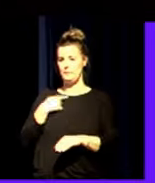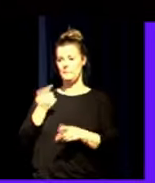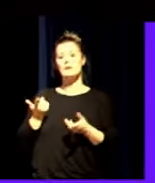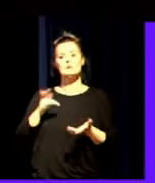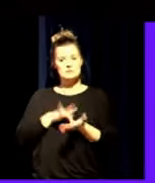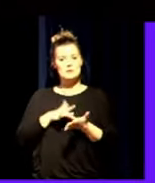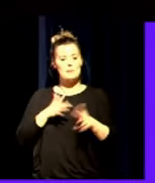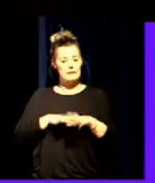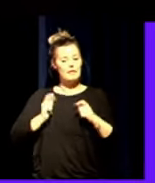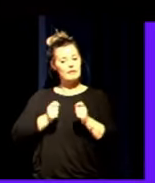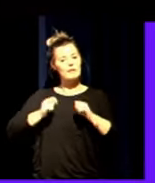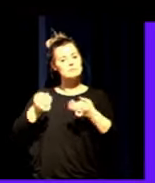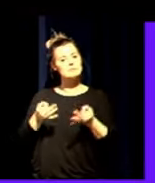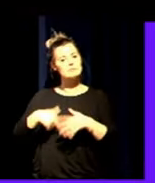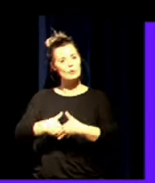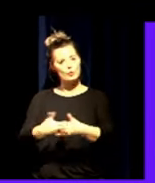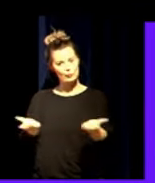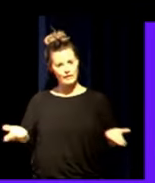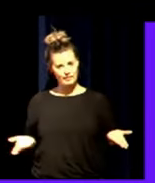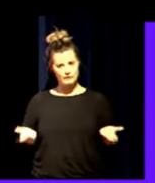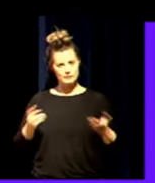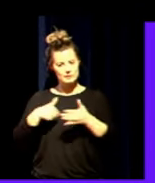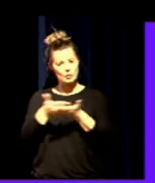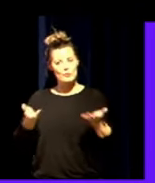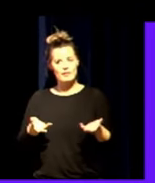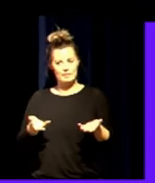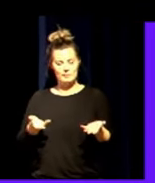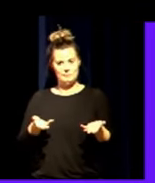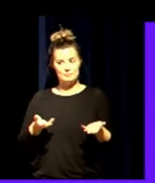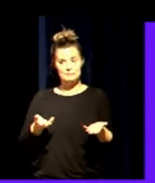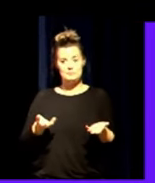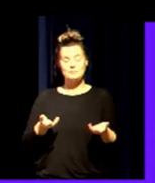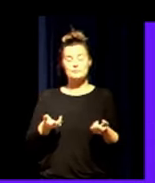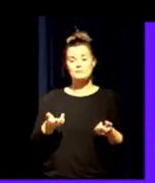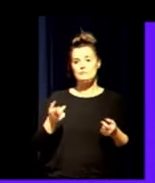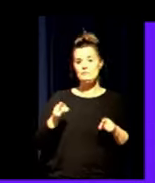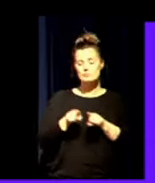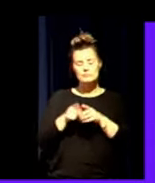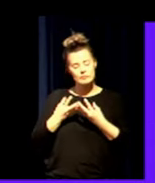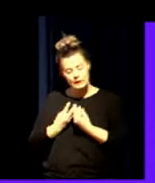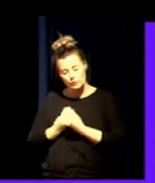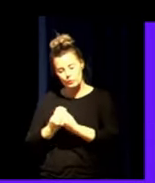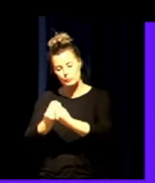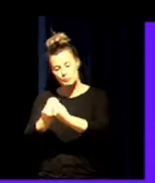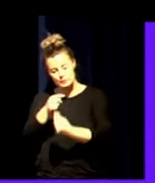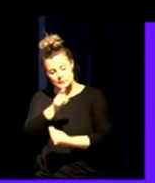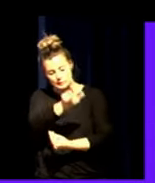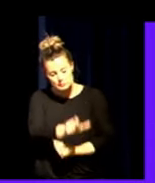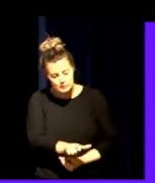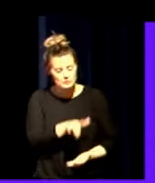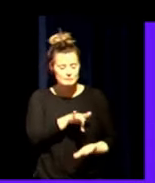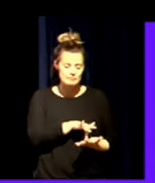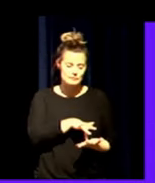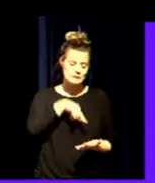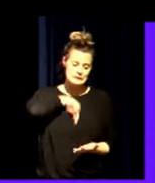confianza, siempre desde la hortalera. Que acompañan a la persona que lo está pasando mal,